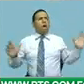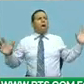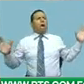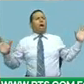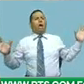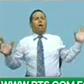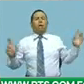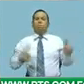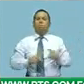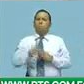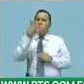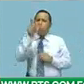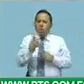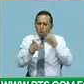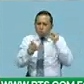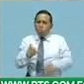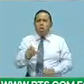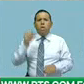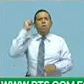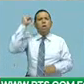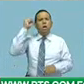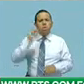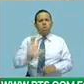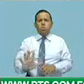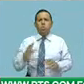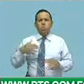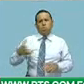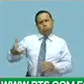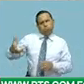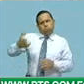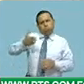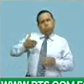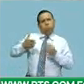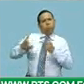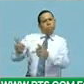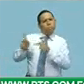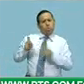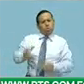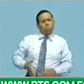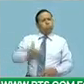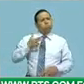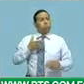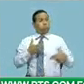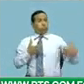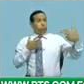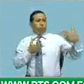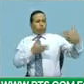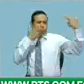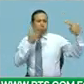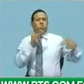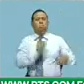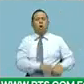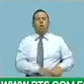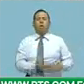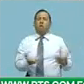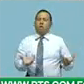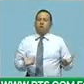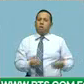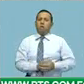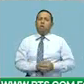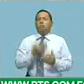a defender su vial y que no se diga que eso es y respetar los derechos humanos que debemos permitir que el agricultor el ganadero